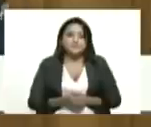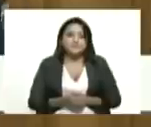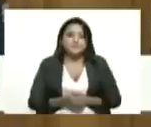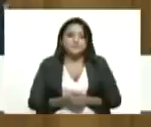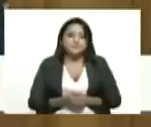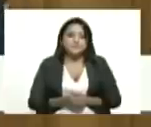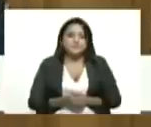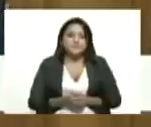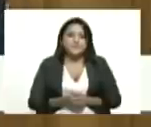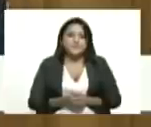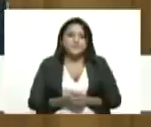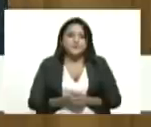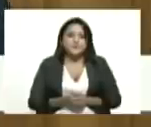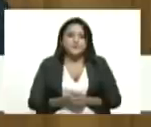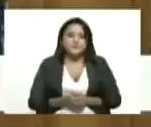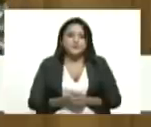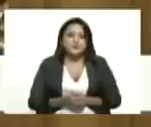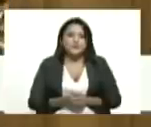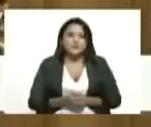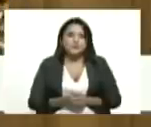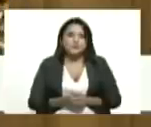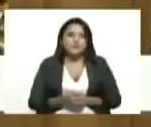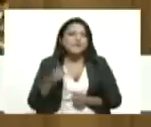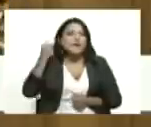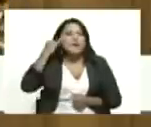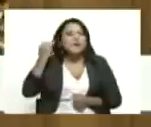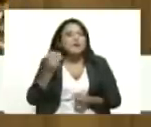La idea de esto es buscar reparar los daños